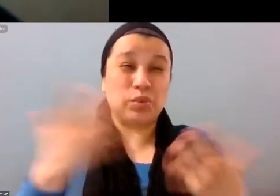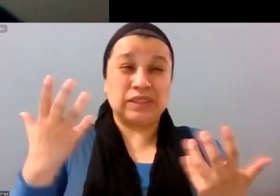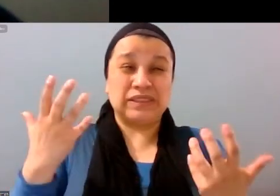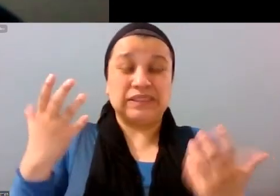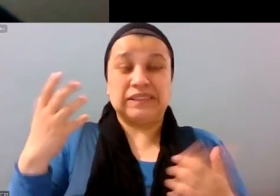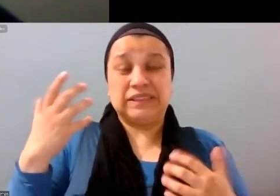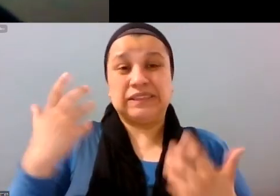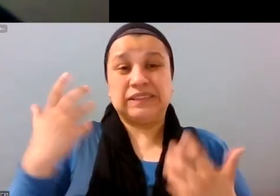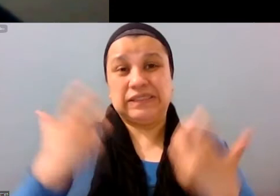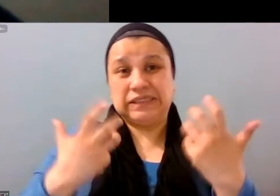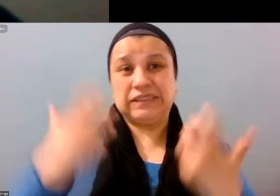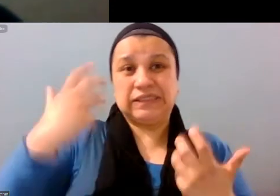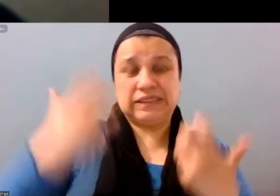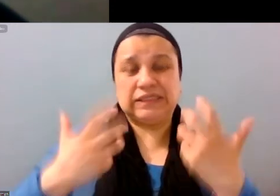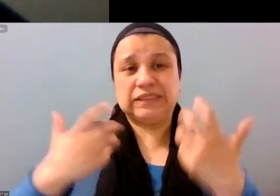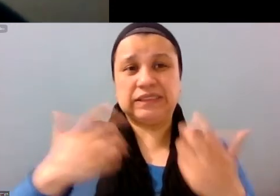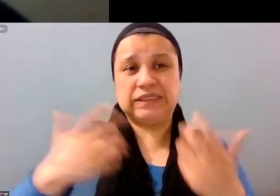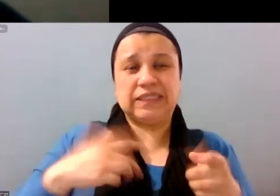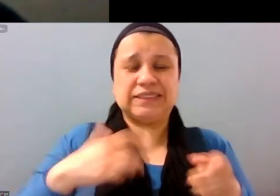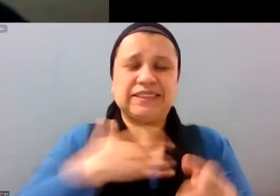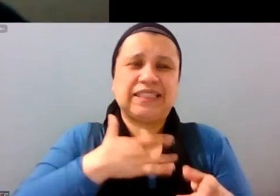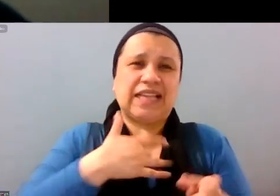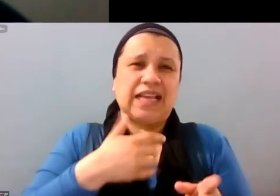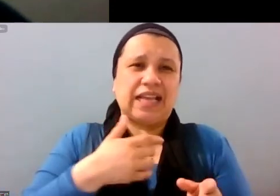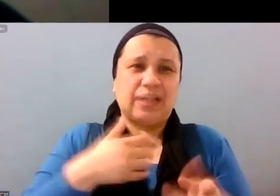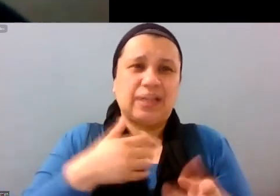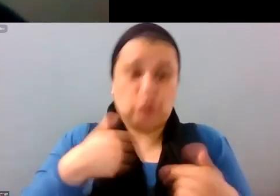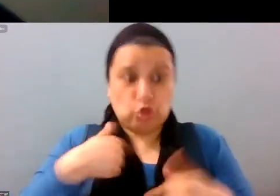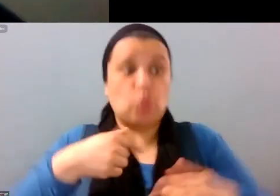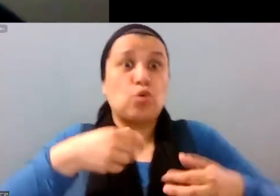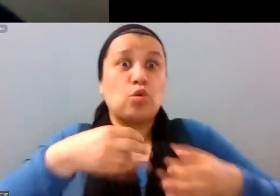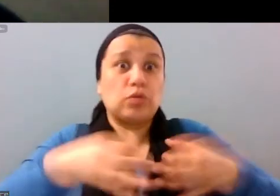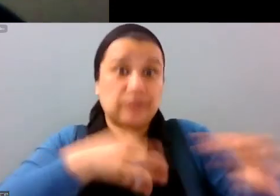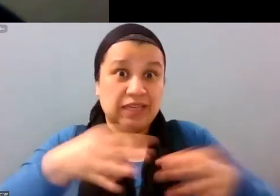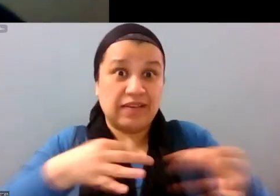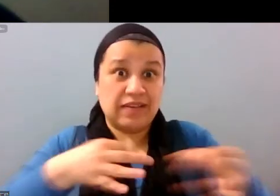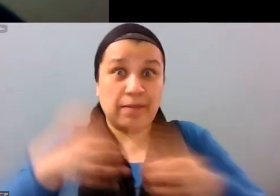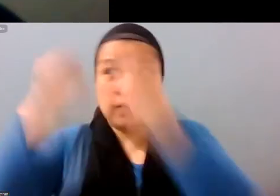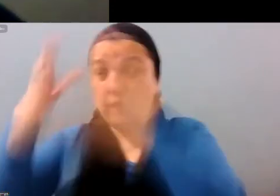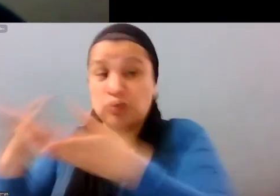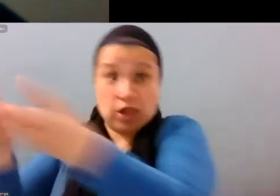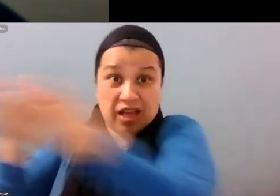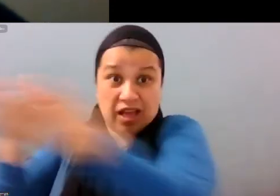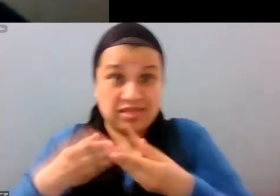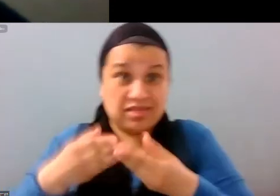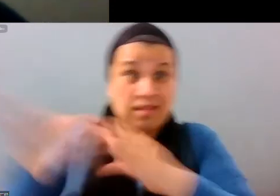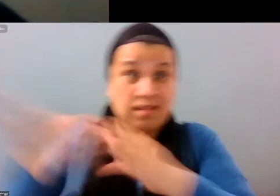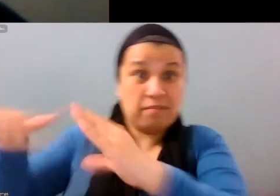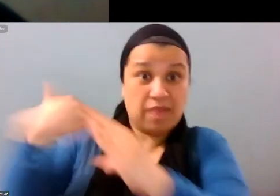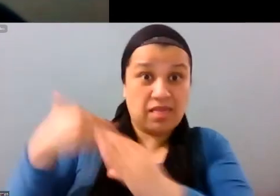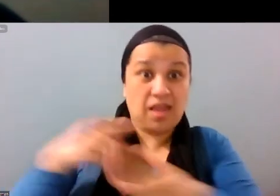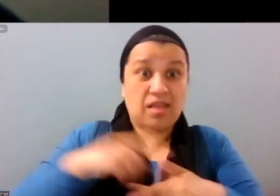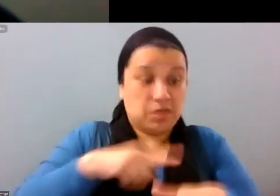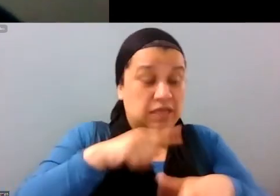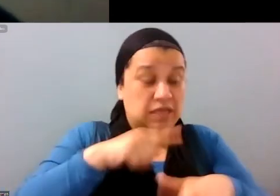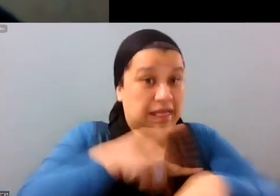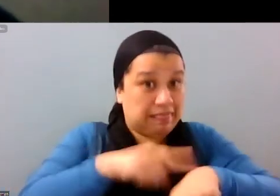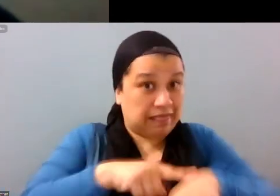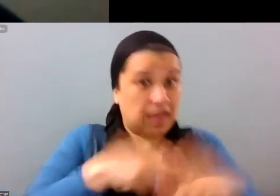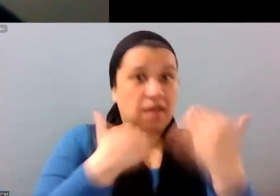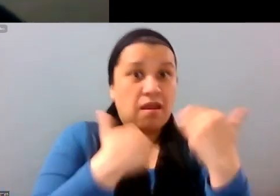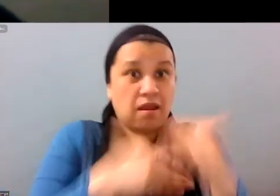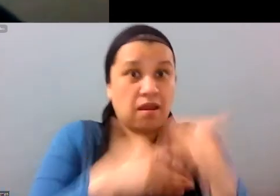pues que que guiarse con lo que yo les decía con lo que la docente enviaba con las el tiempo que tenían a la docente